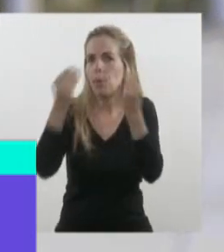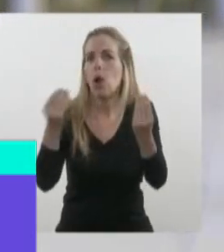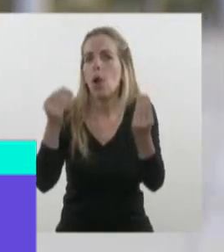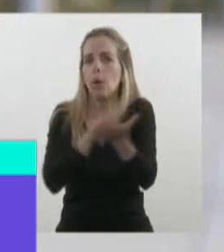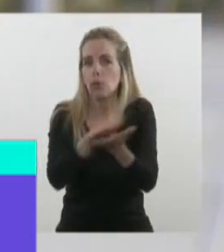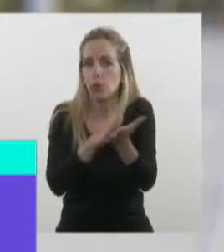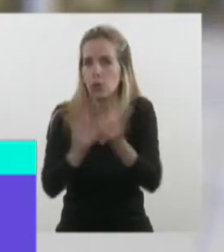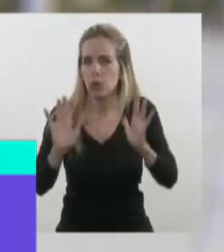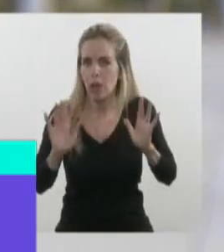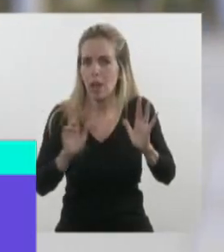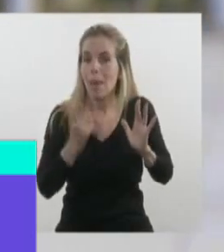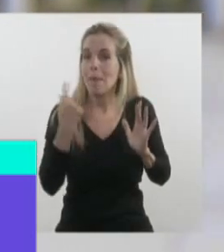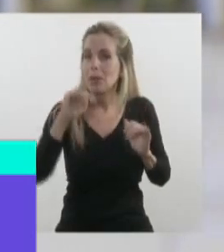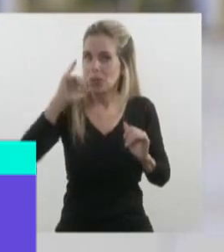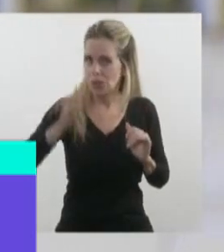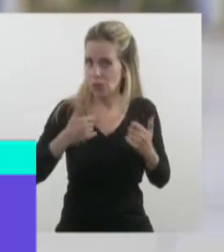Pero sí tengo la tranquilidad